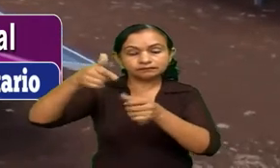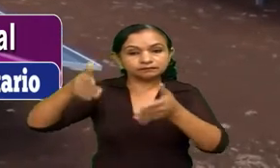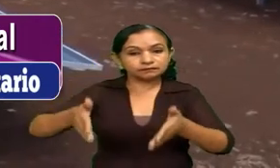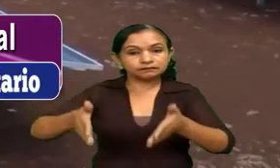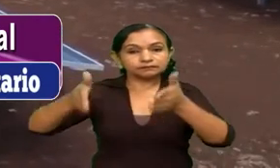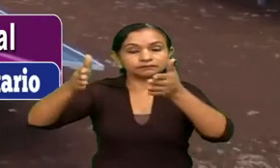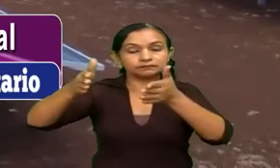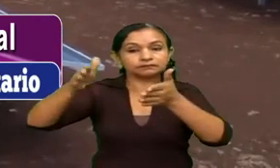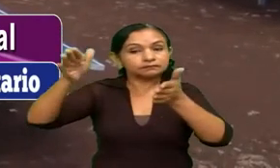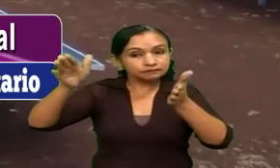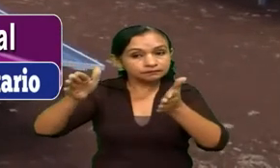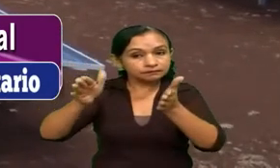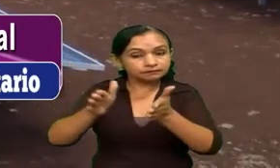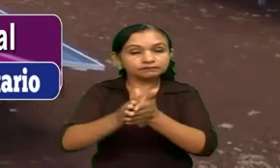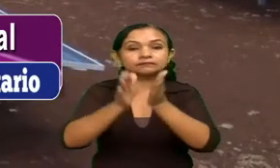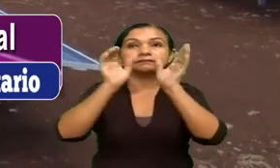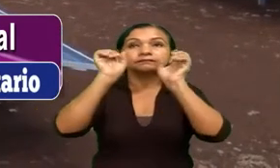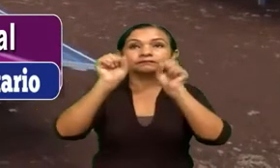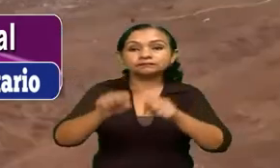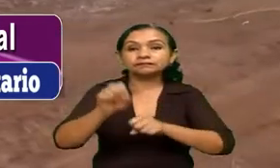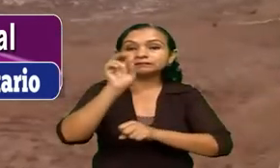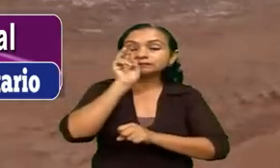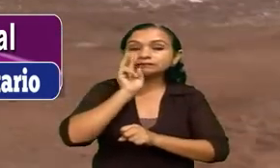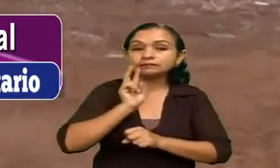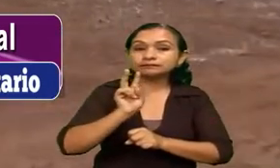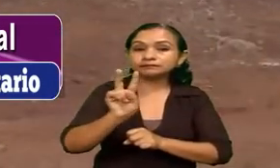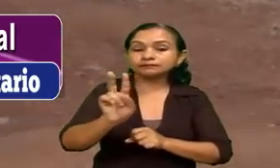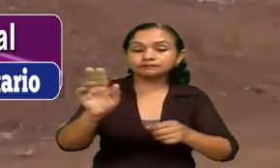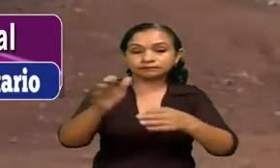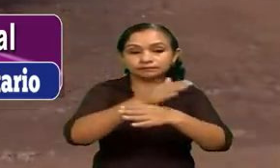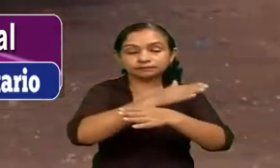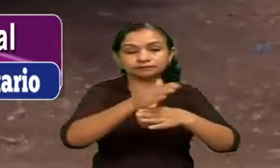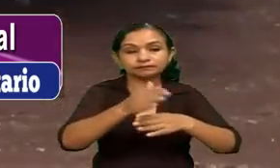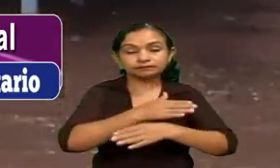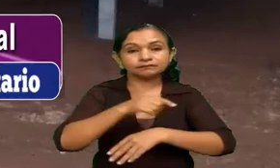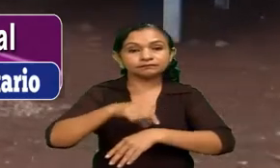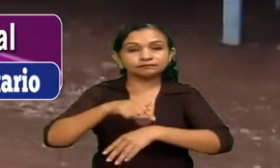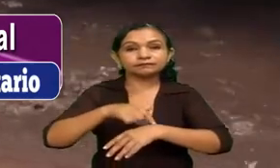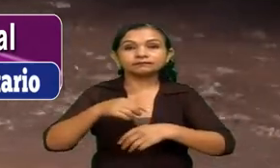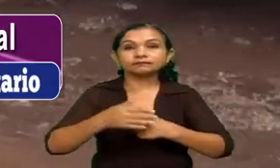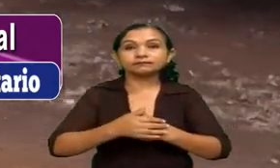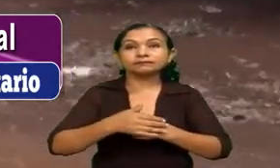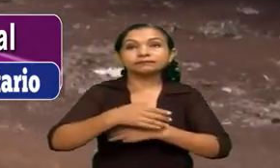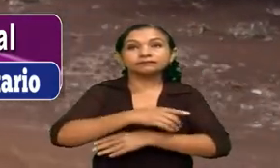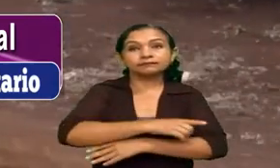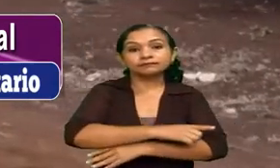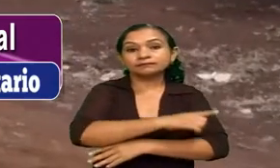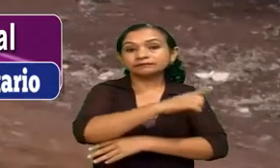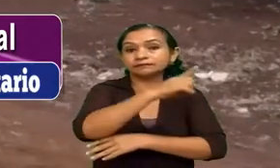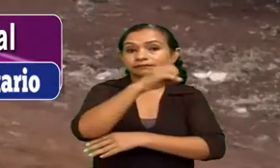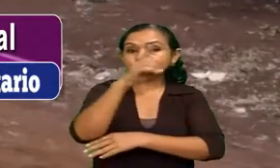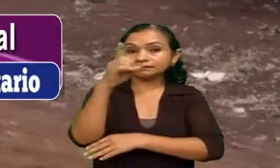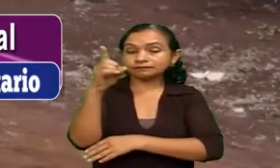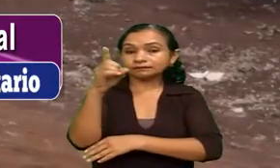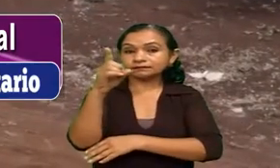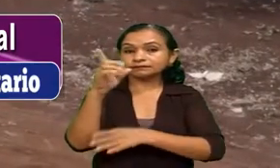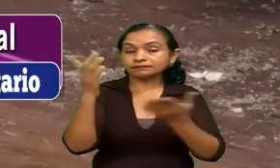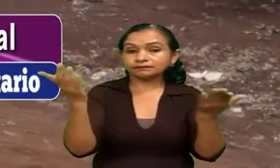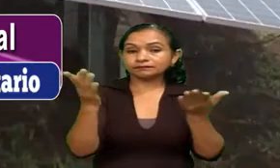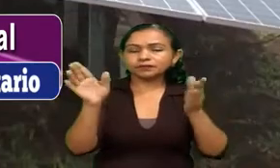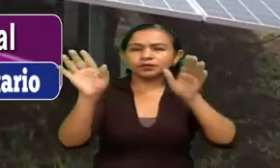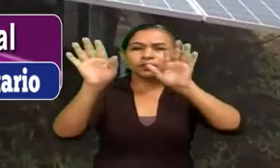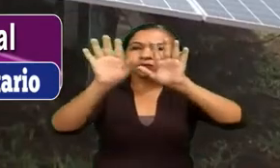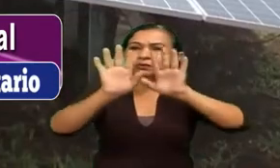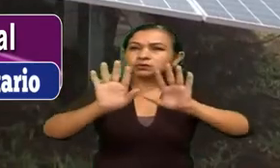30.000 galones. Hemos podido observar en diferentes momentos, por ejemplo, en el día, solo que esté totalmente nublado,